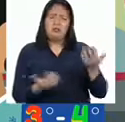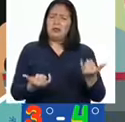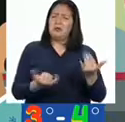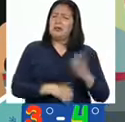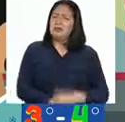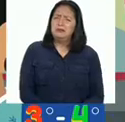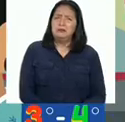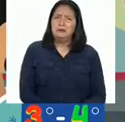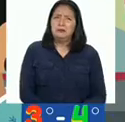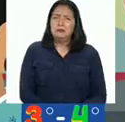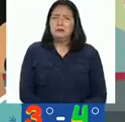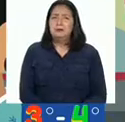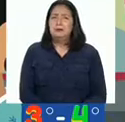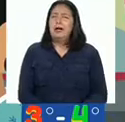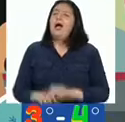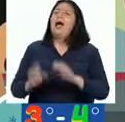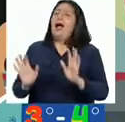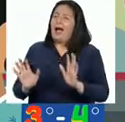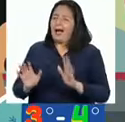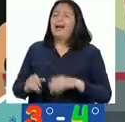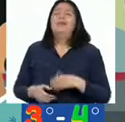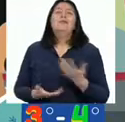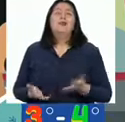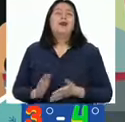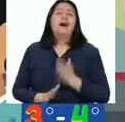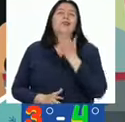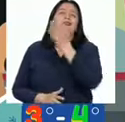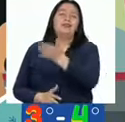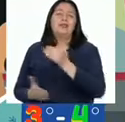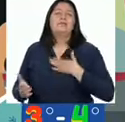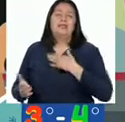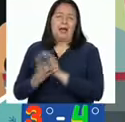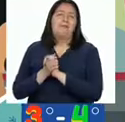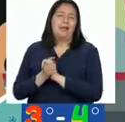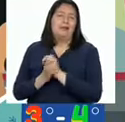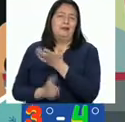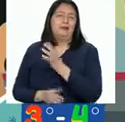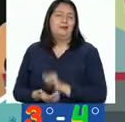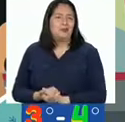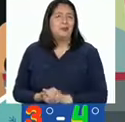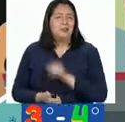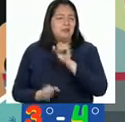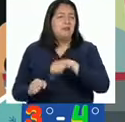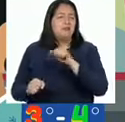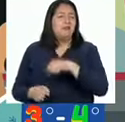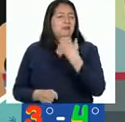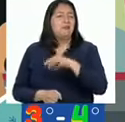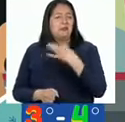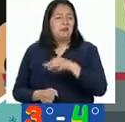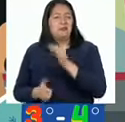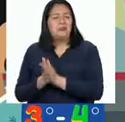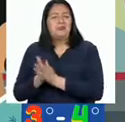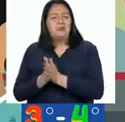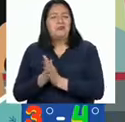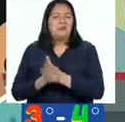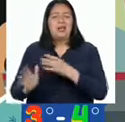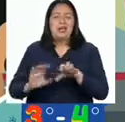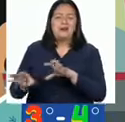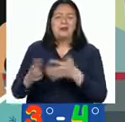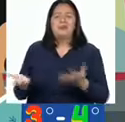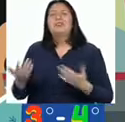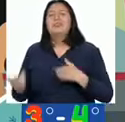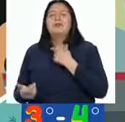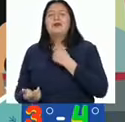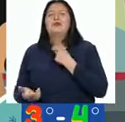vez? Voy hacia donde están mis amigos. Con ellos siempre realizo actividades que